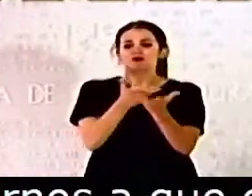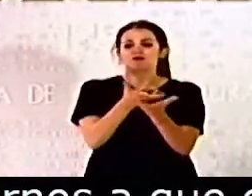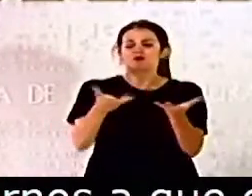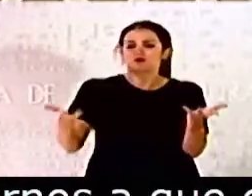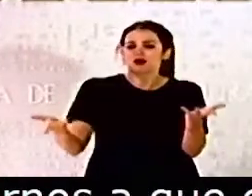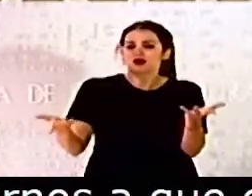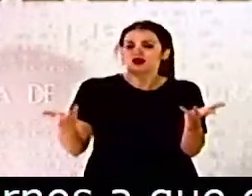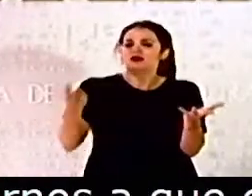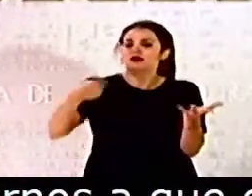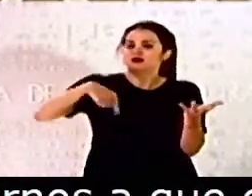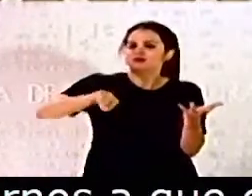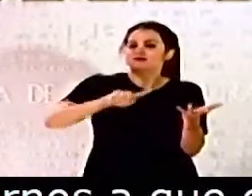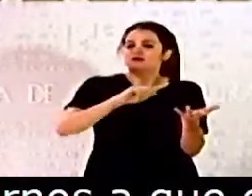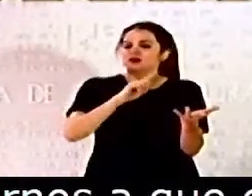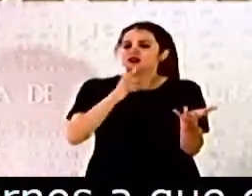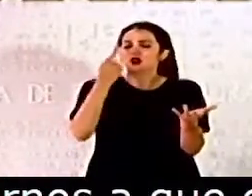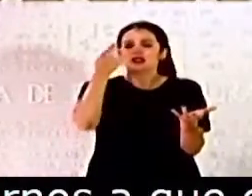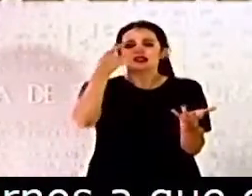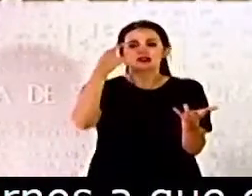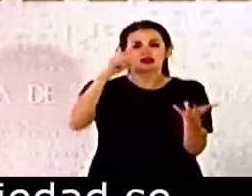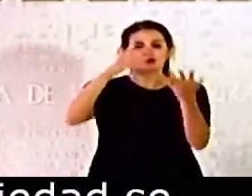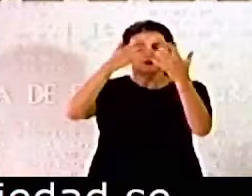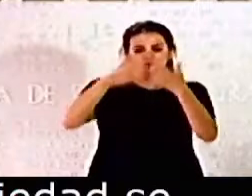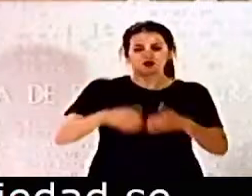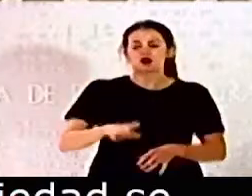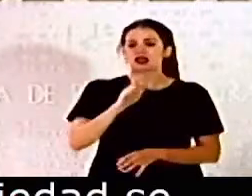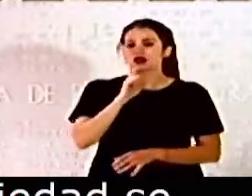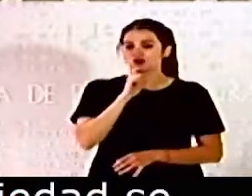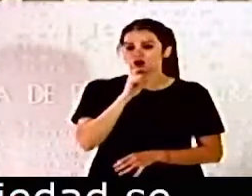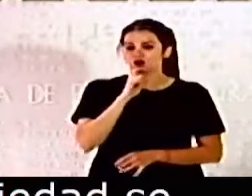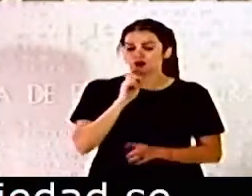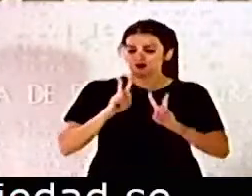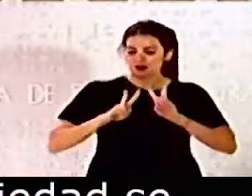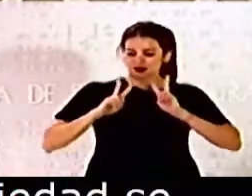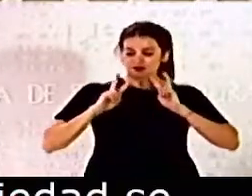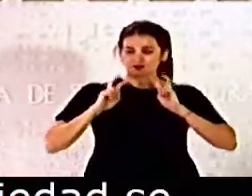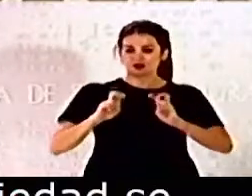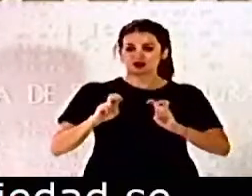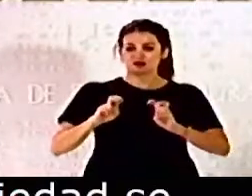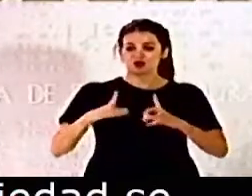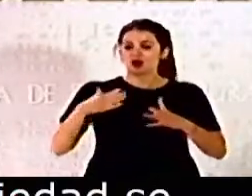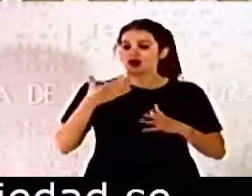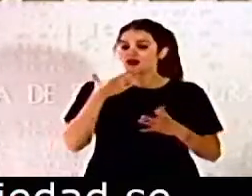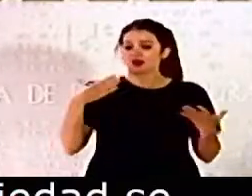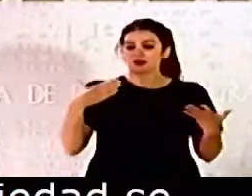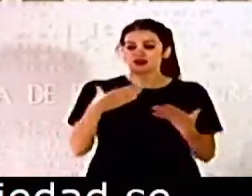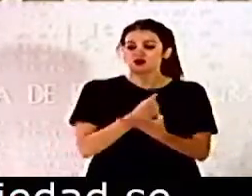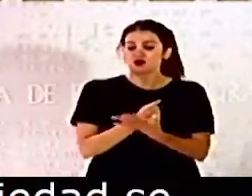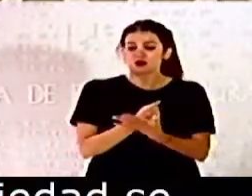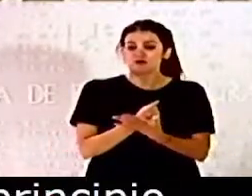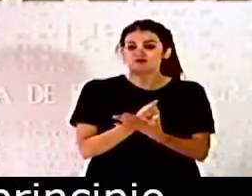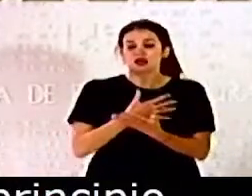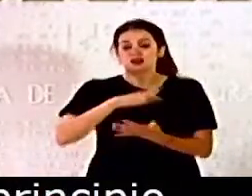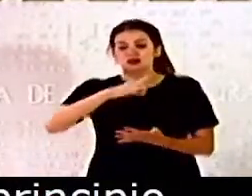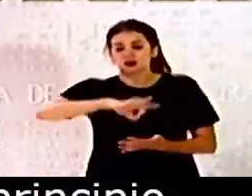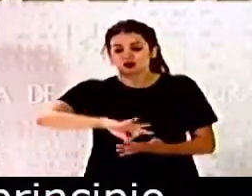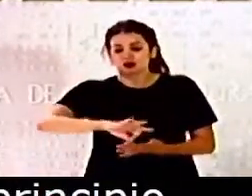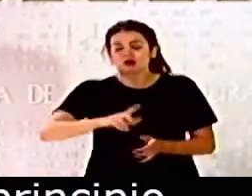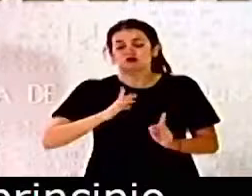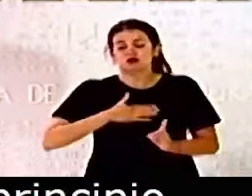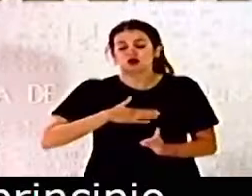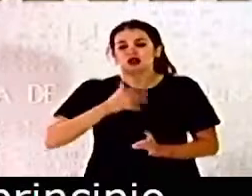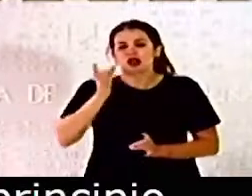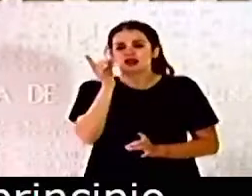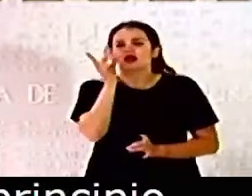de cómo funciona. Y no sé si desde el principio podremos desplegarla en todas las edades. Nuestra idea es desplegarla en todas las